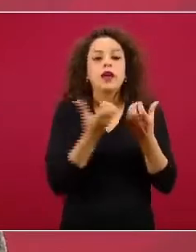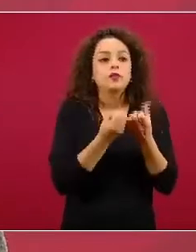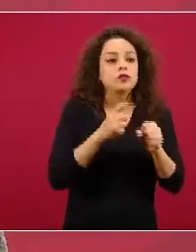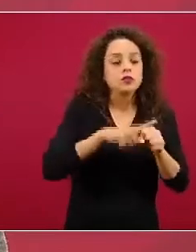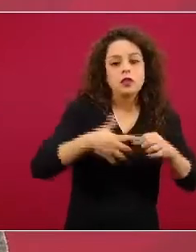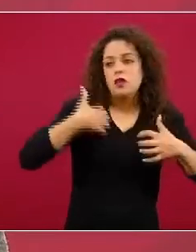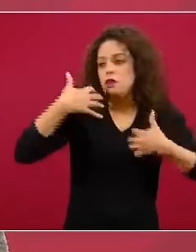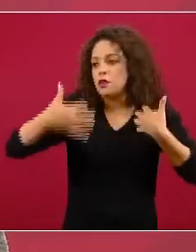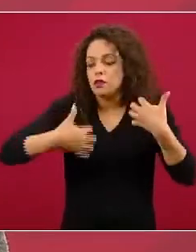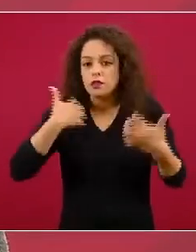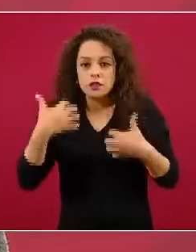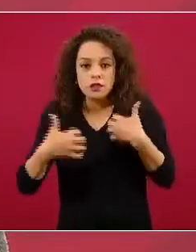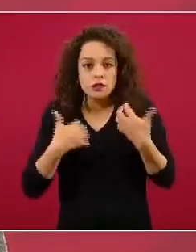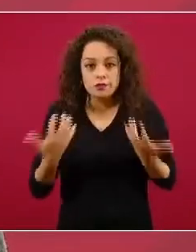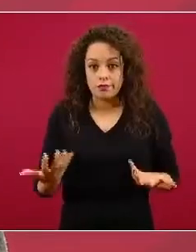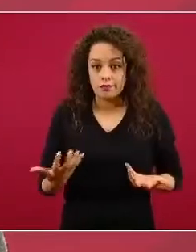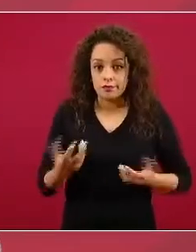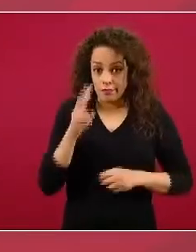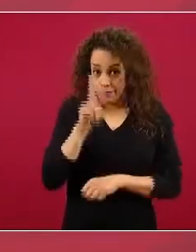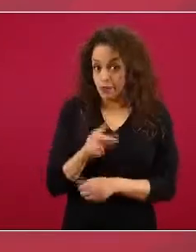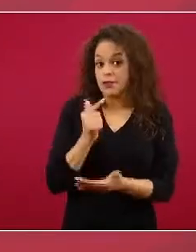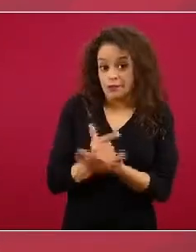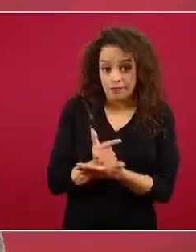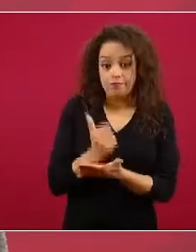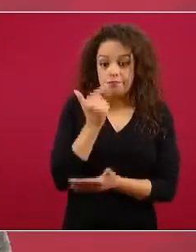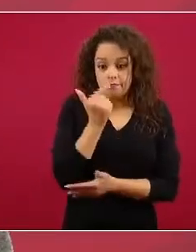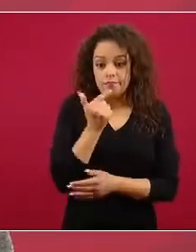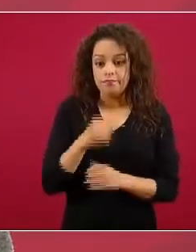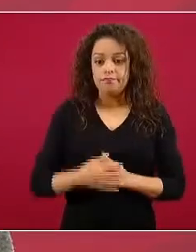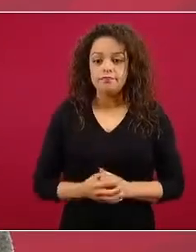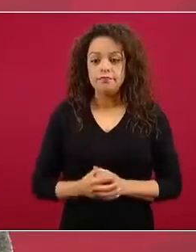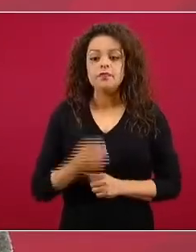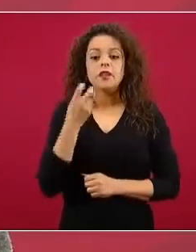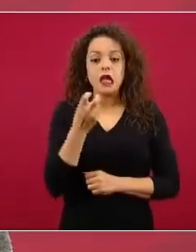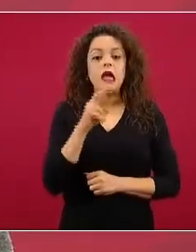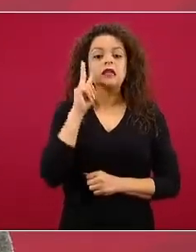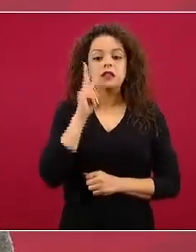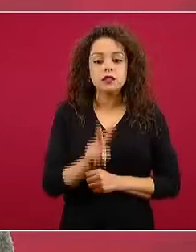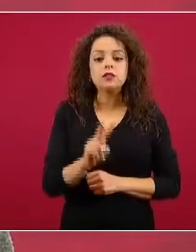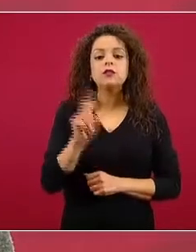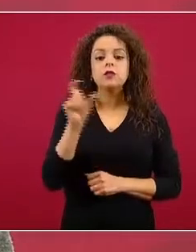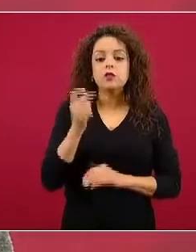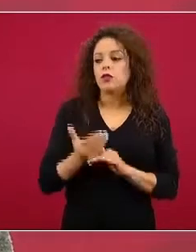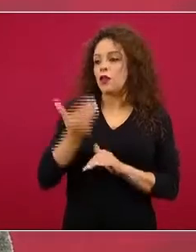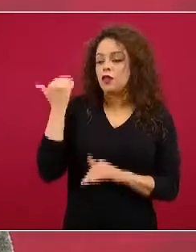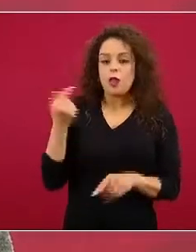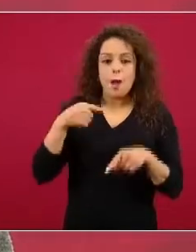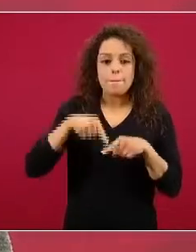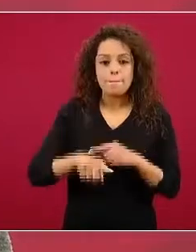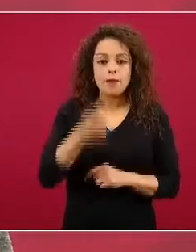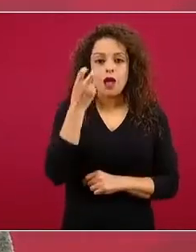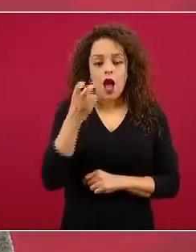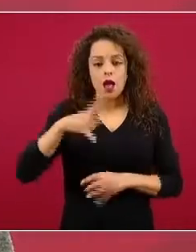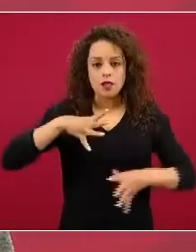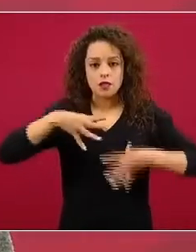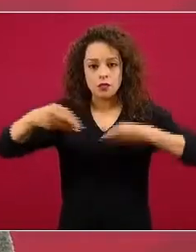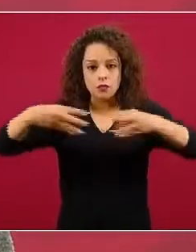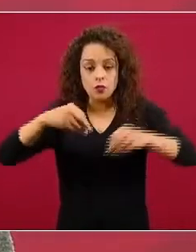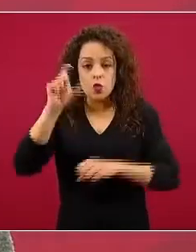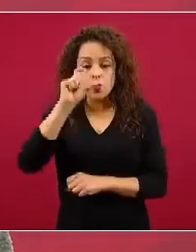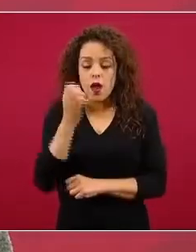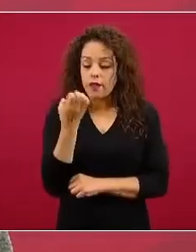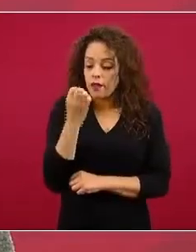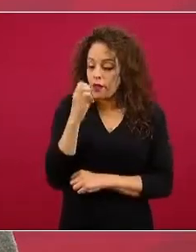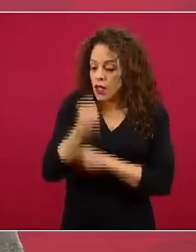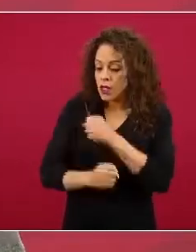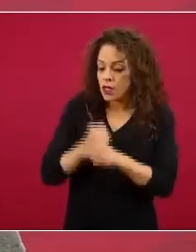muy dramáticas. Esto lo contemplamos desde que inició la preparación de esta epidemia en enero de